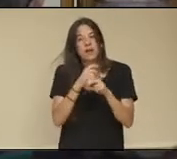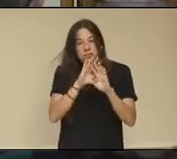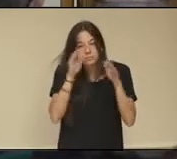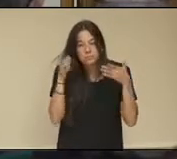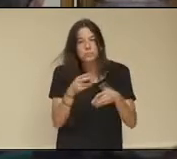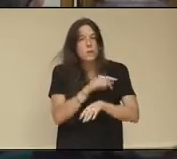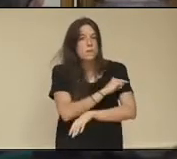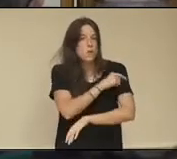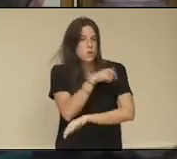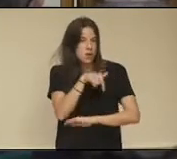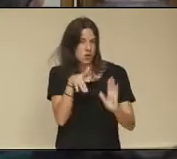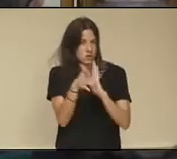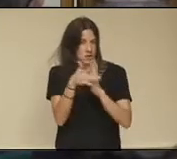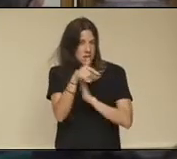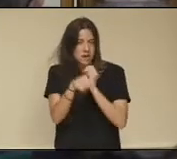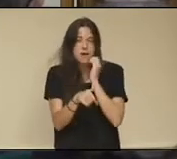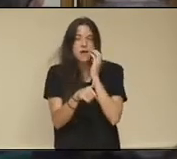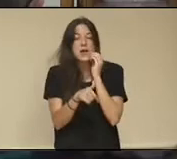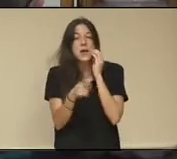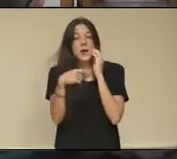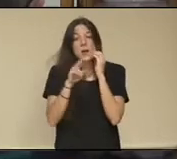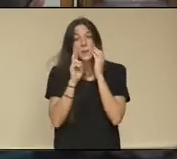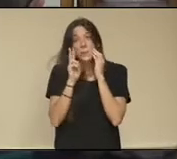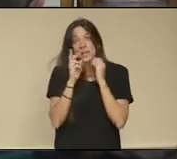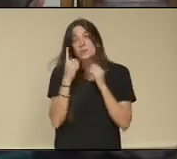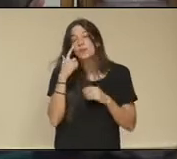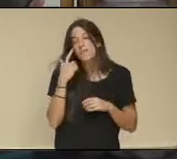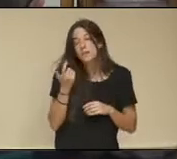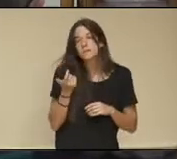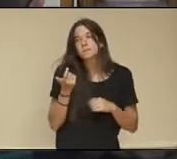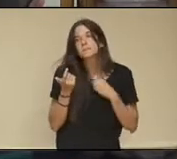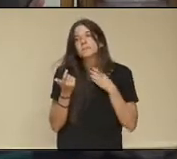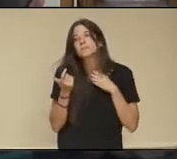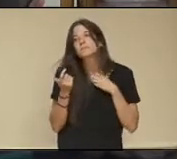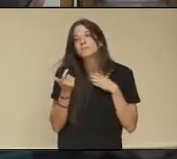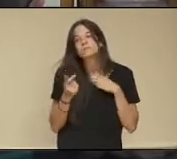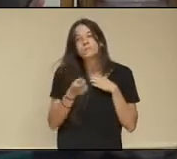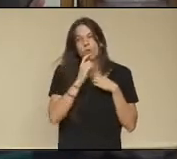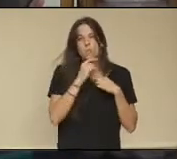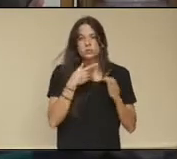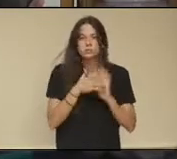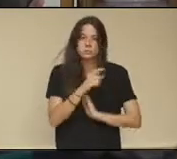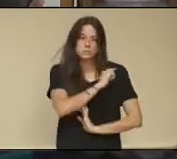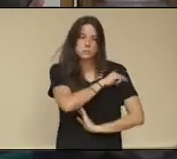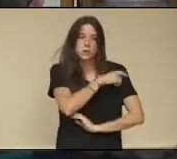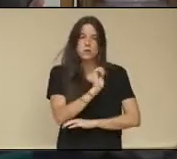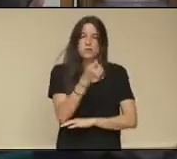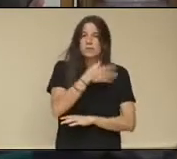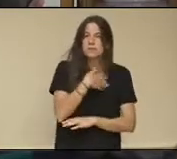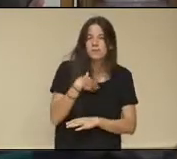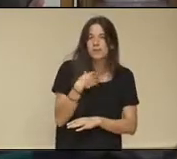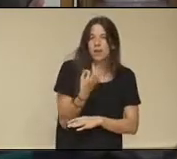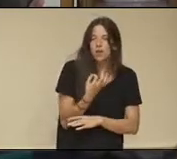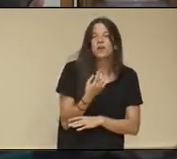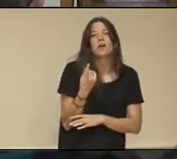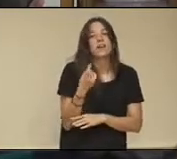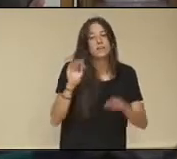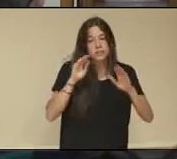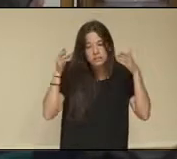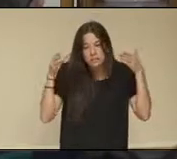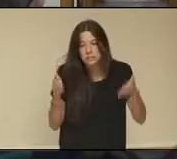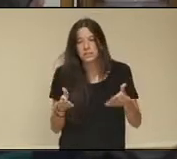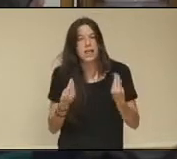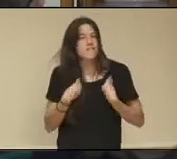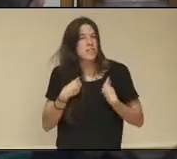hoy, y veremos cómo para obtener una vacuna a veces hace falta dedicarse toda